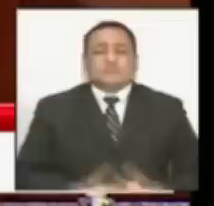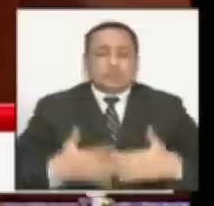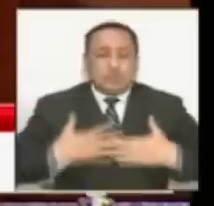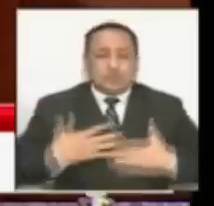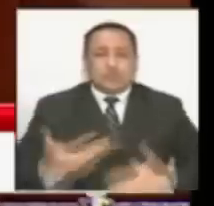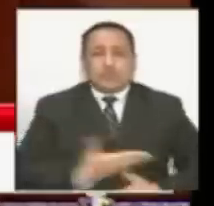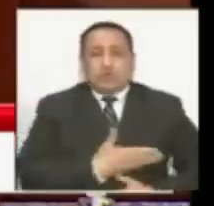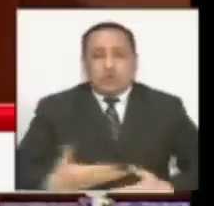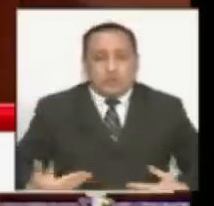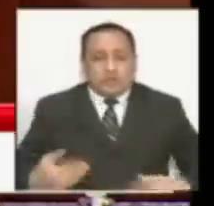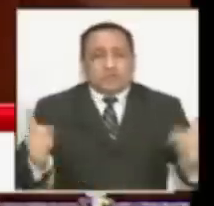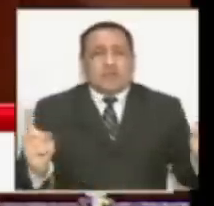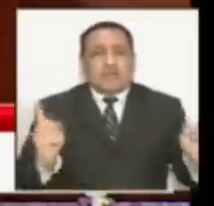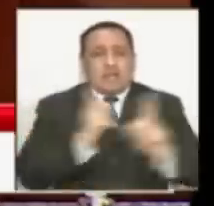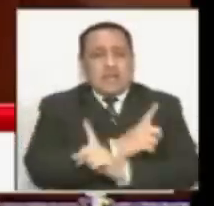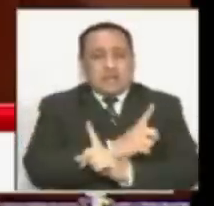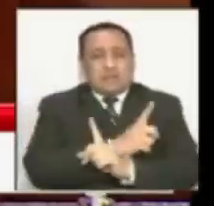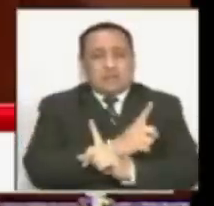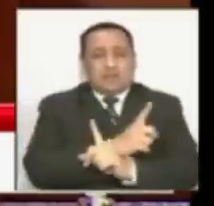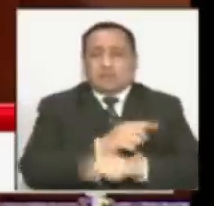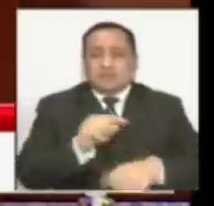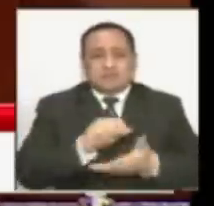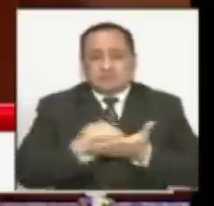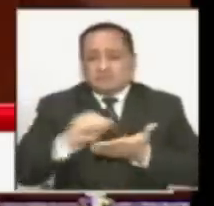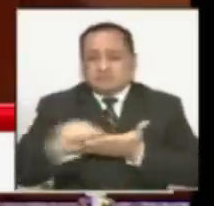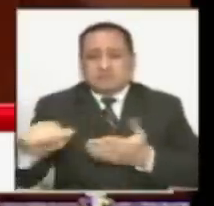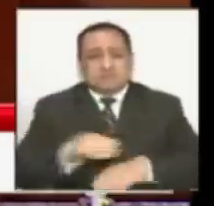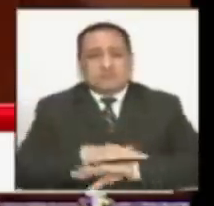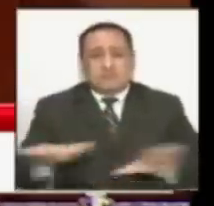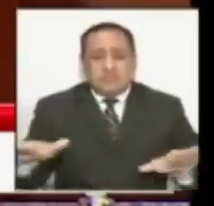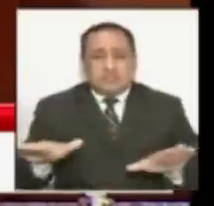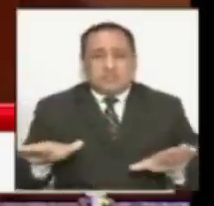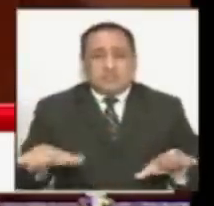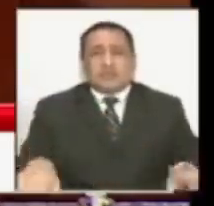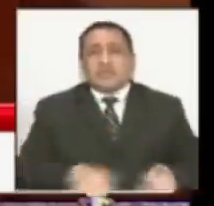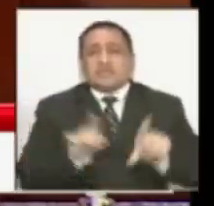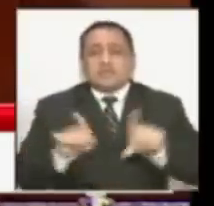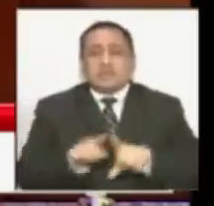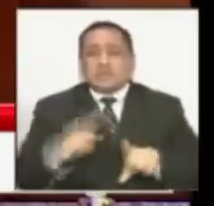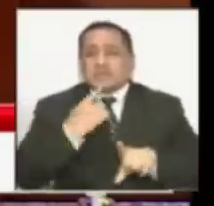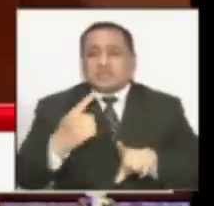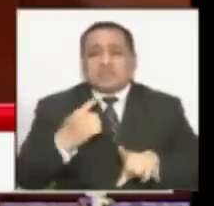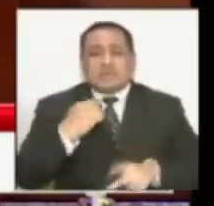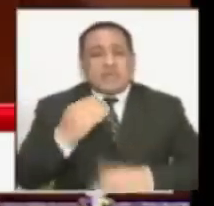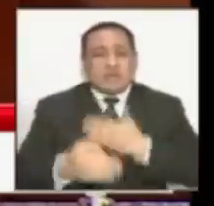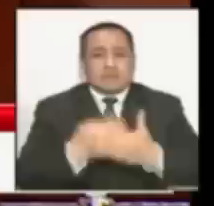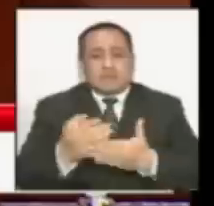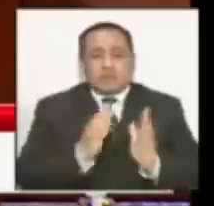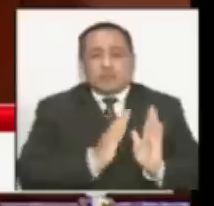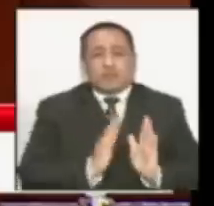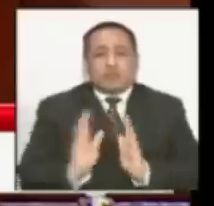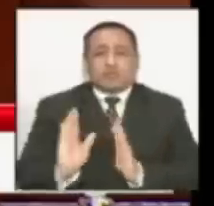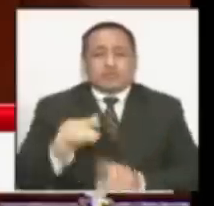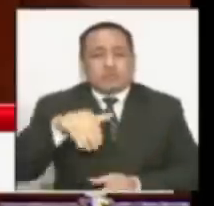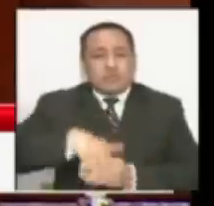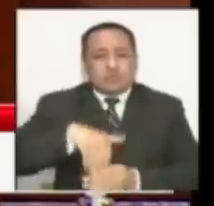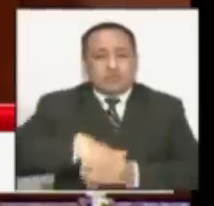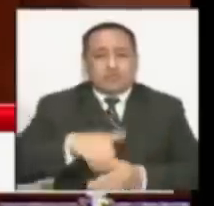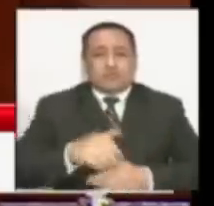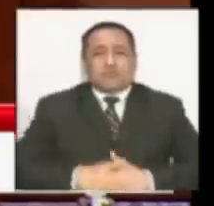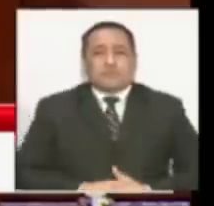Somos un gobierno de transición, un gobierno de pocos meses, que también estará marcado por un proceso